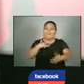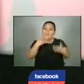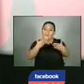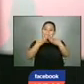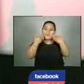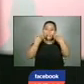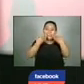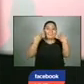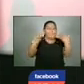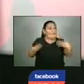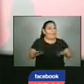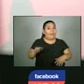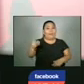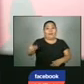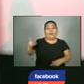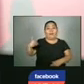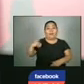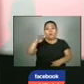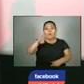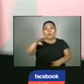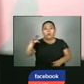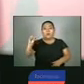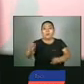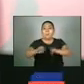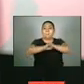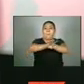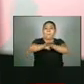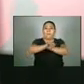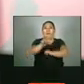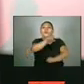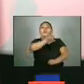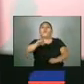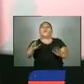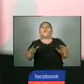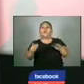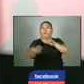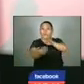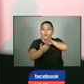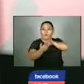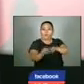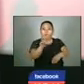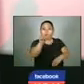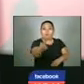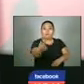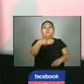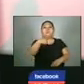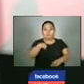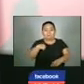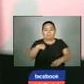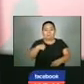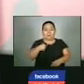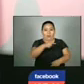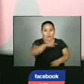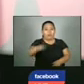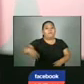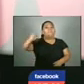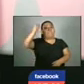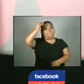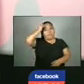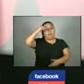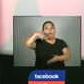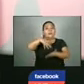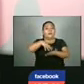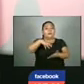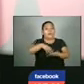celebrar estos 40 años con una campaña tan bonita como vos y como yo, donde mostramos la solidaridad que el pueblo salvadoreño debe tener siempre,